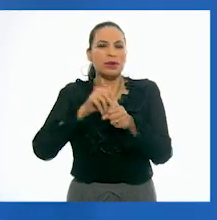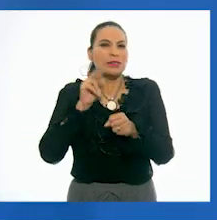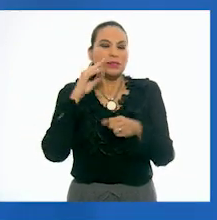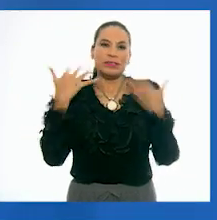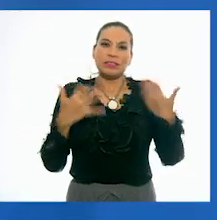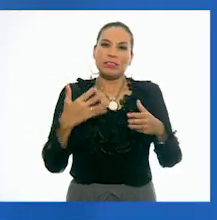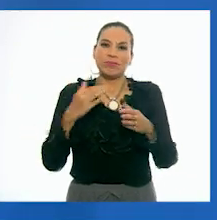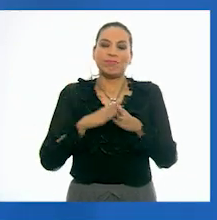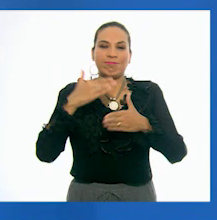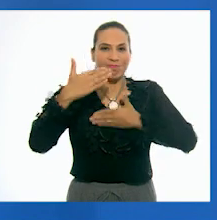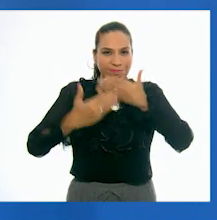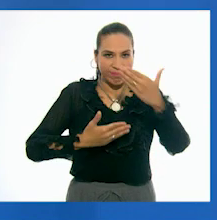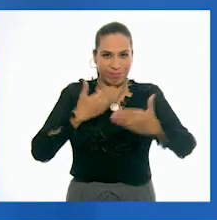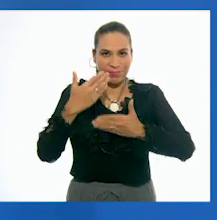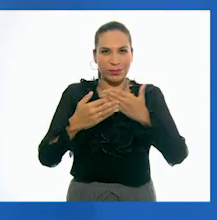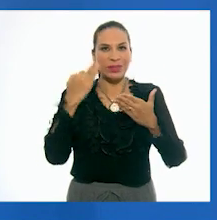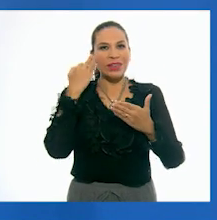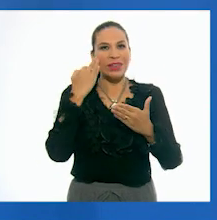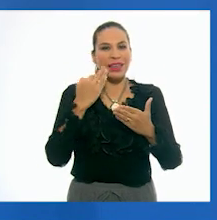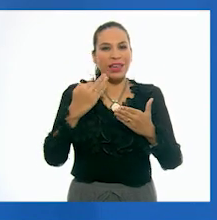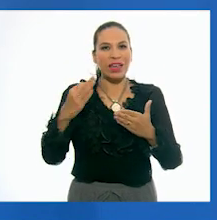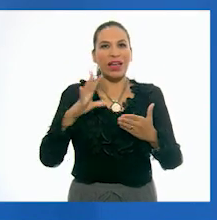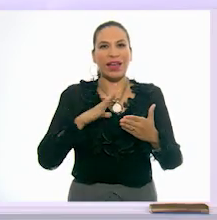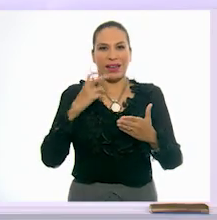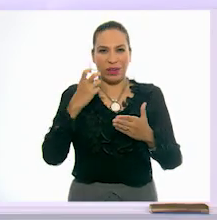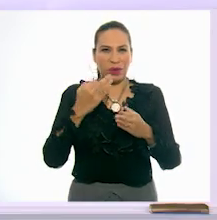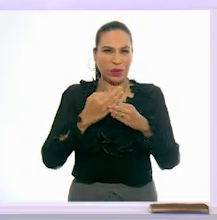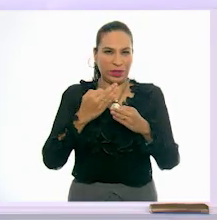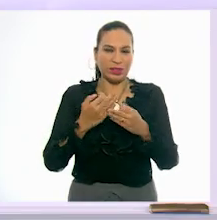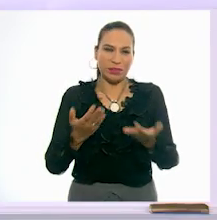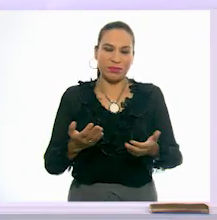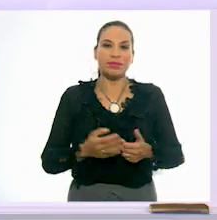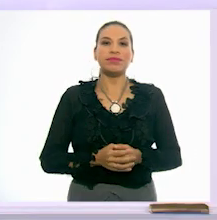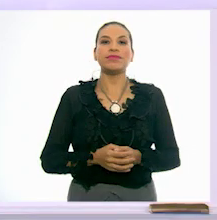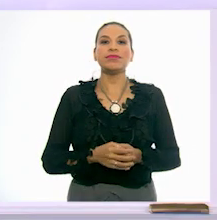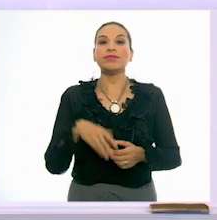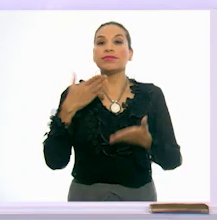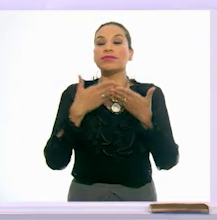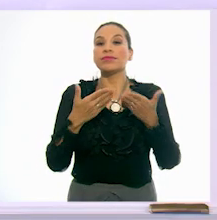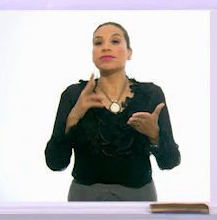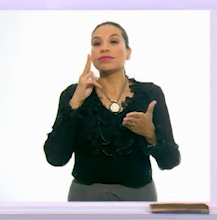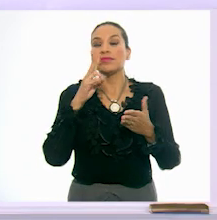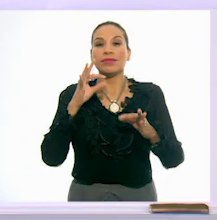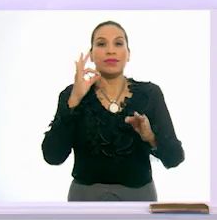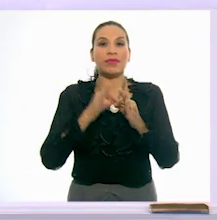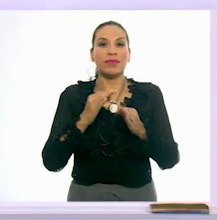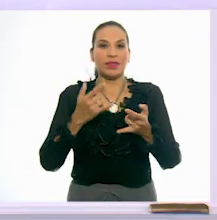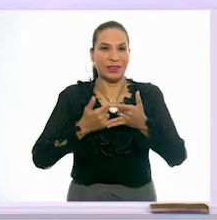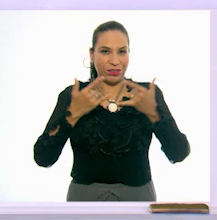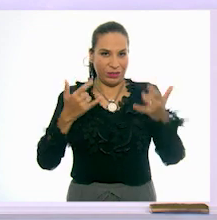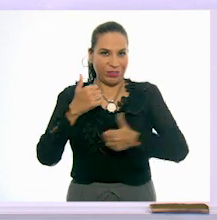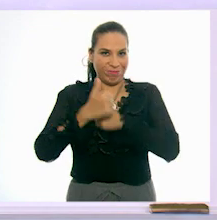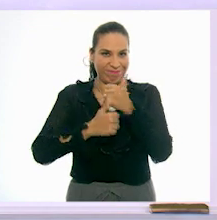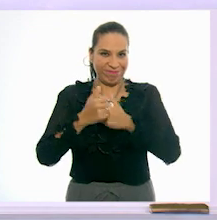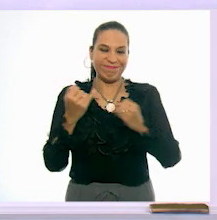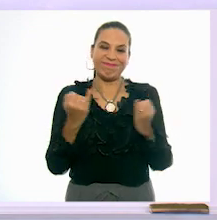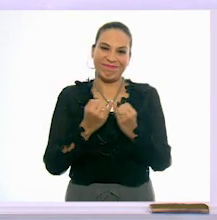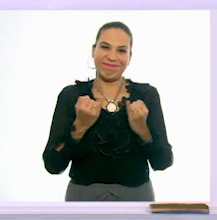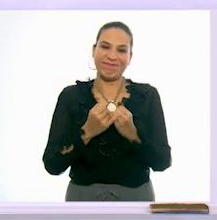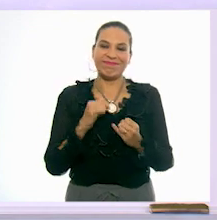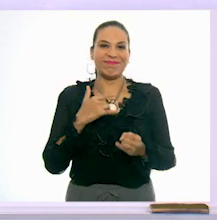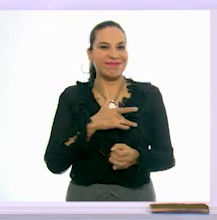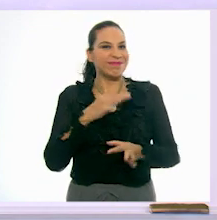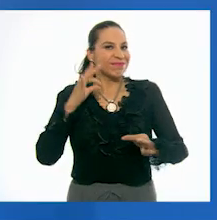general de los procesos del periodo que estudiamos en este bloque. Ya estamos listos para el historiatón y también